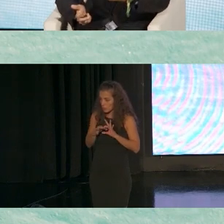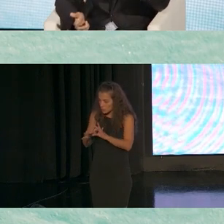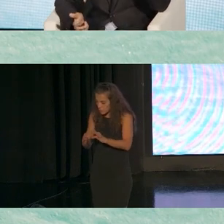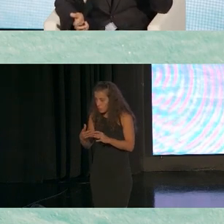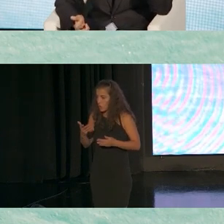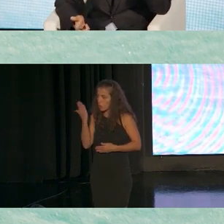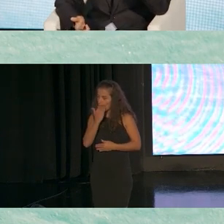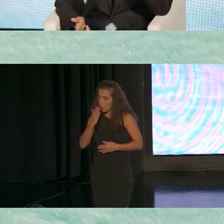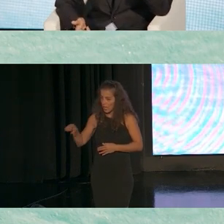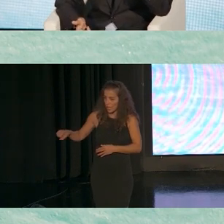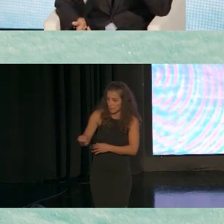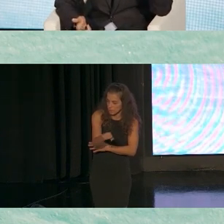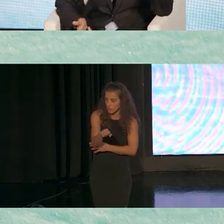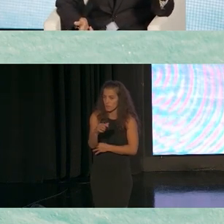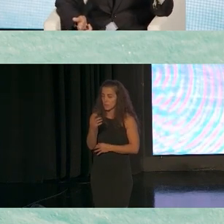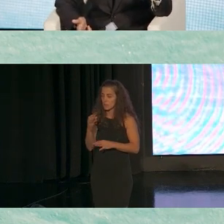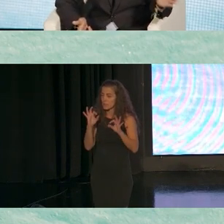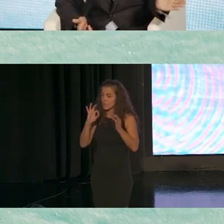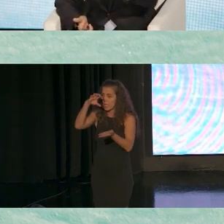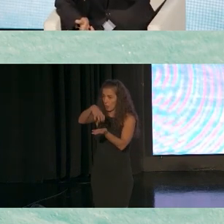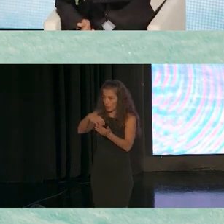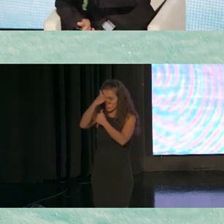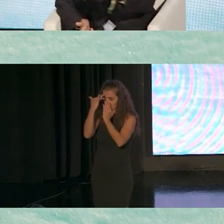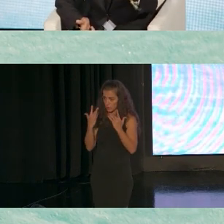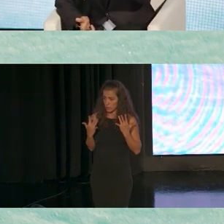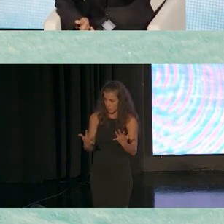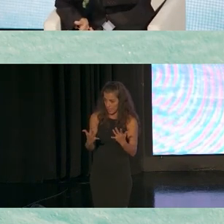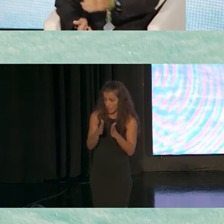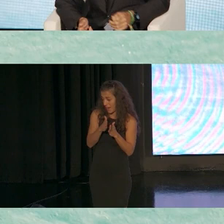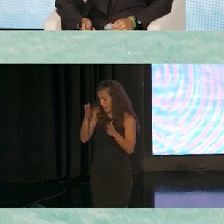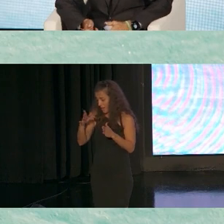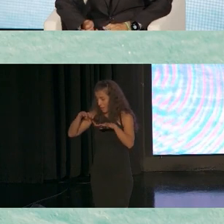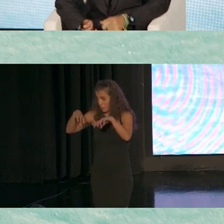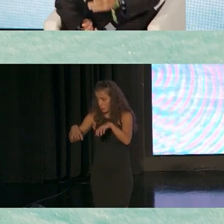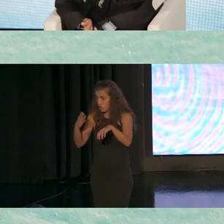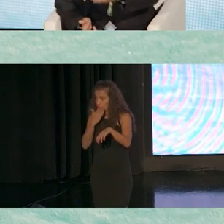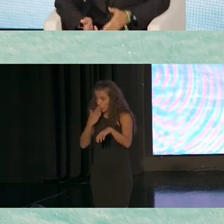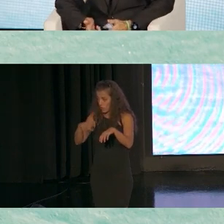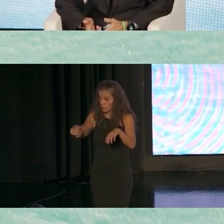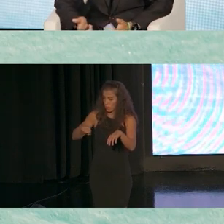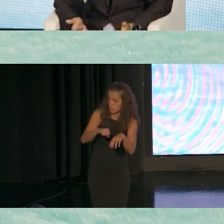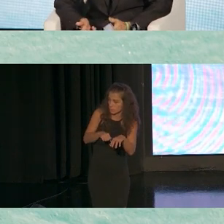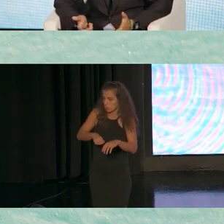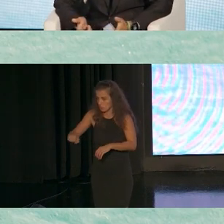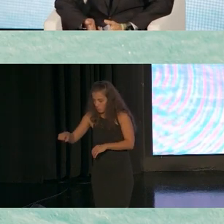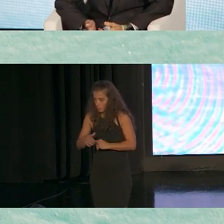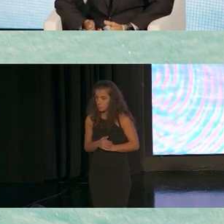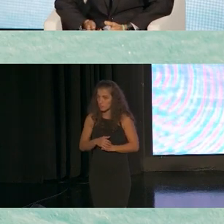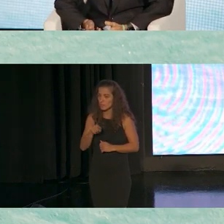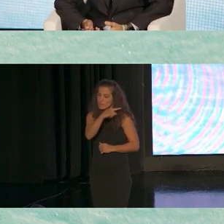colegio Bueno al centro atención temprana y luego que estaba al lado al colegio esa foto para mí es